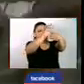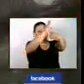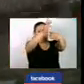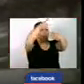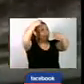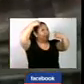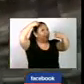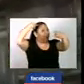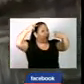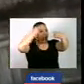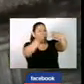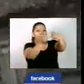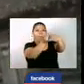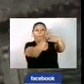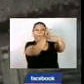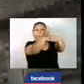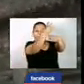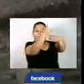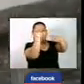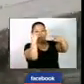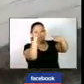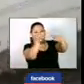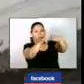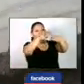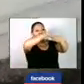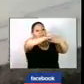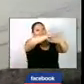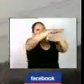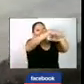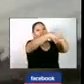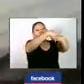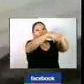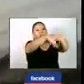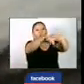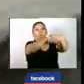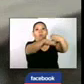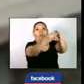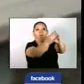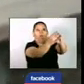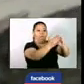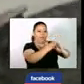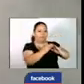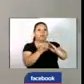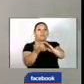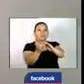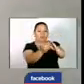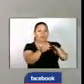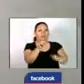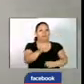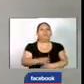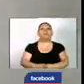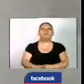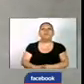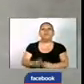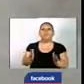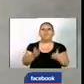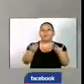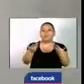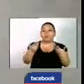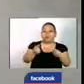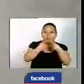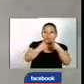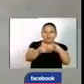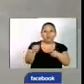cenizas y gases los cuales han cubierto las casas y patios de las comunidades aledañas a través de un